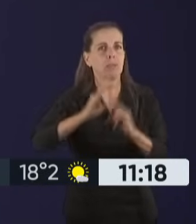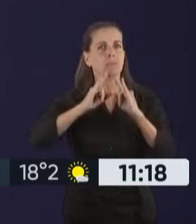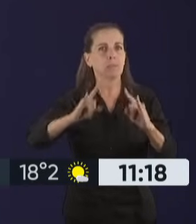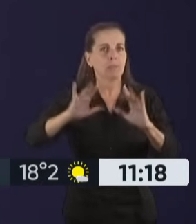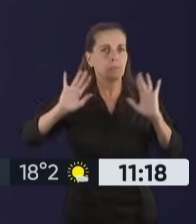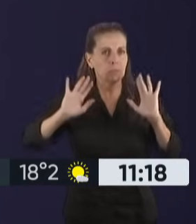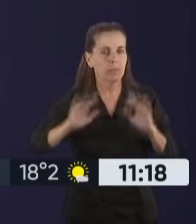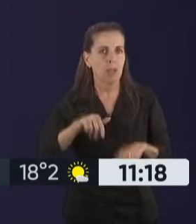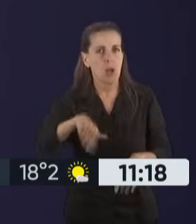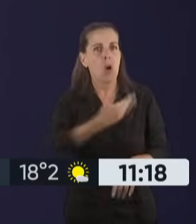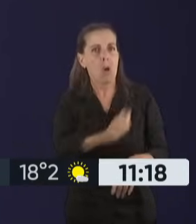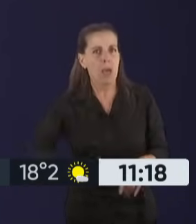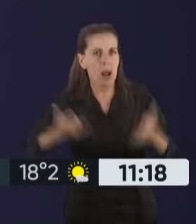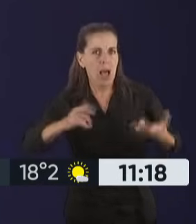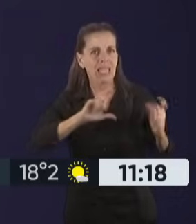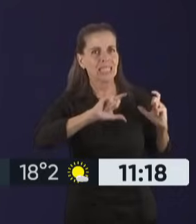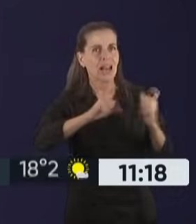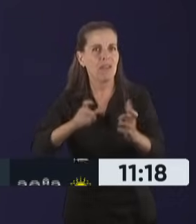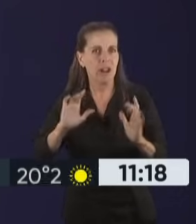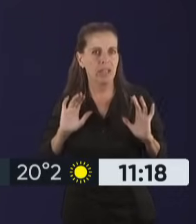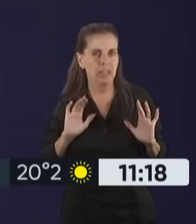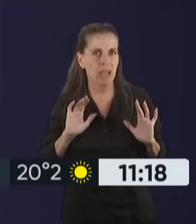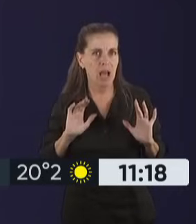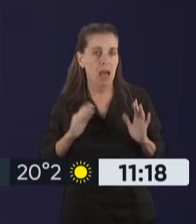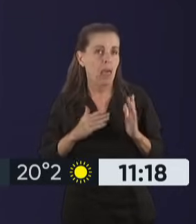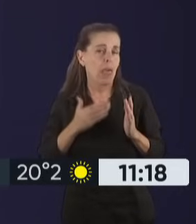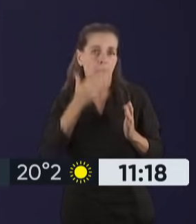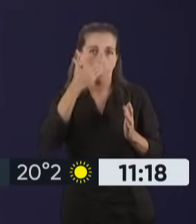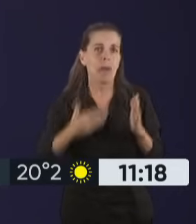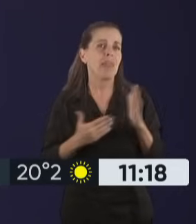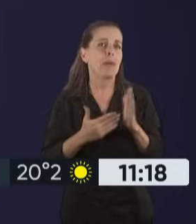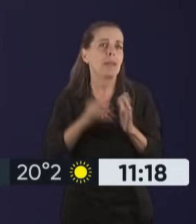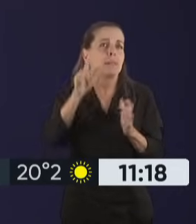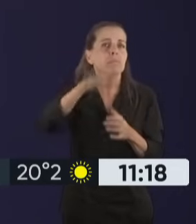cuestiones que solo atañen a su propia jurisdicción, ¿no?